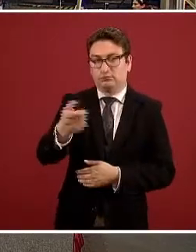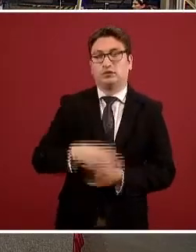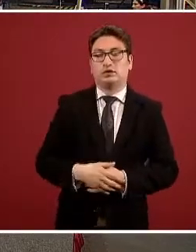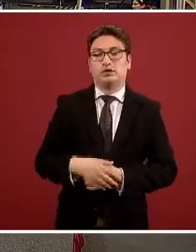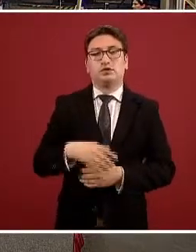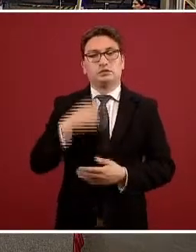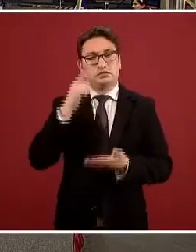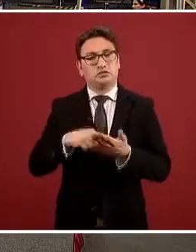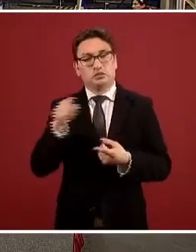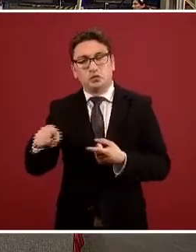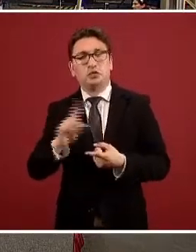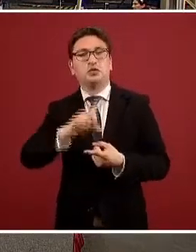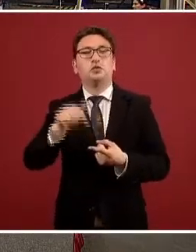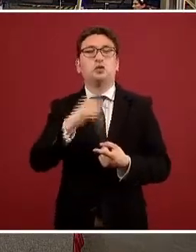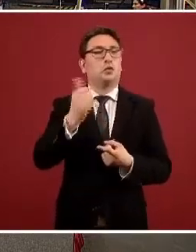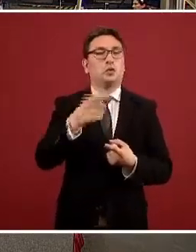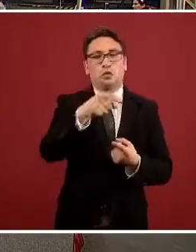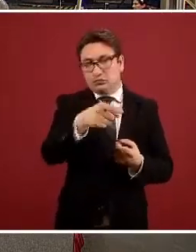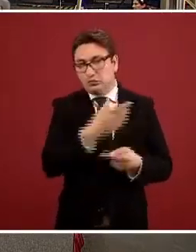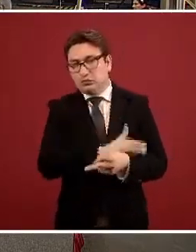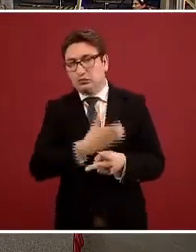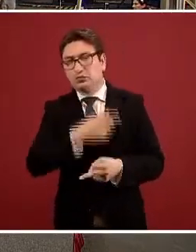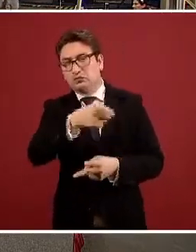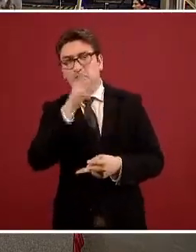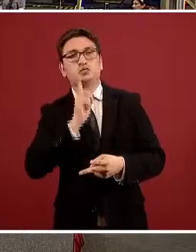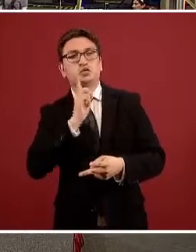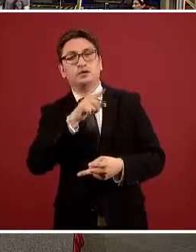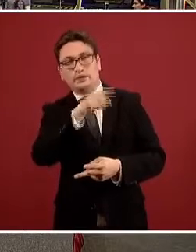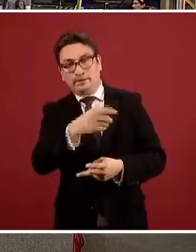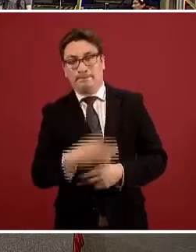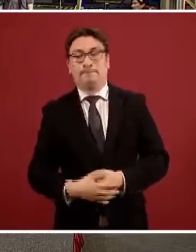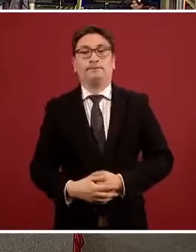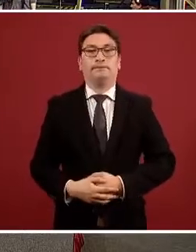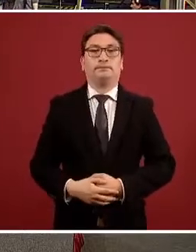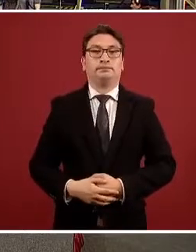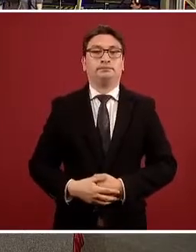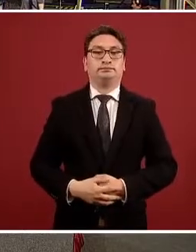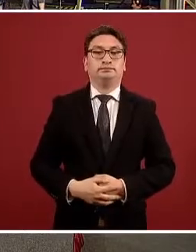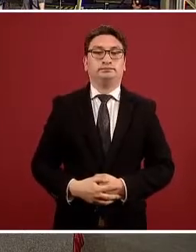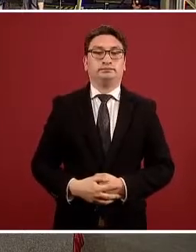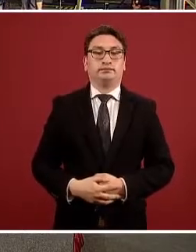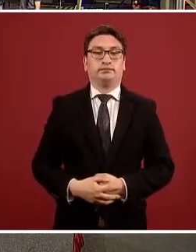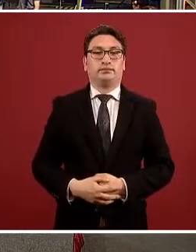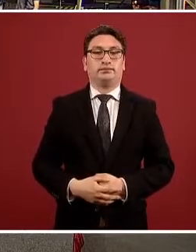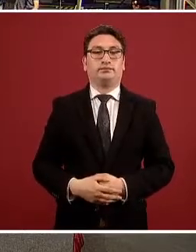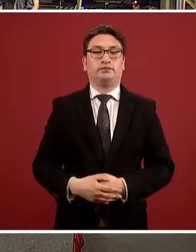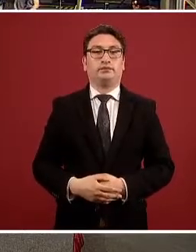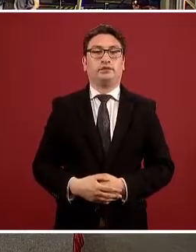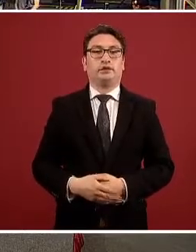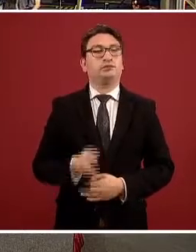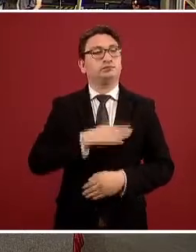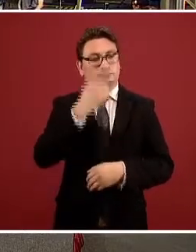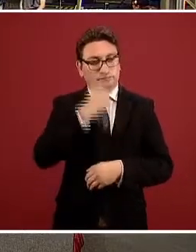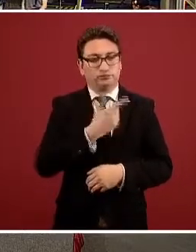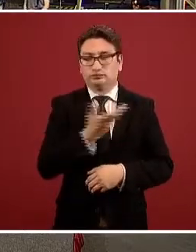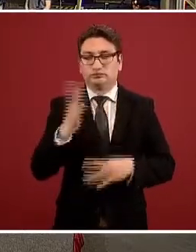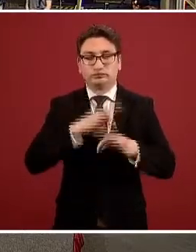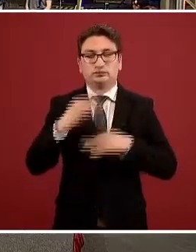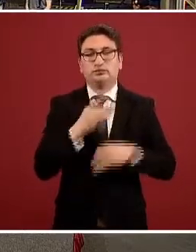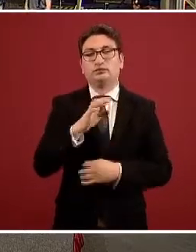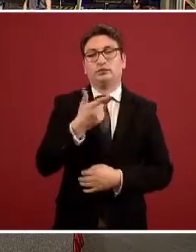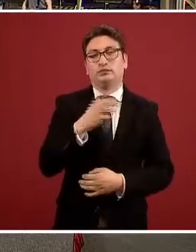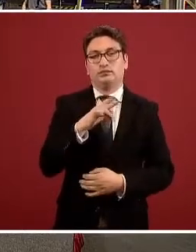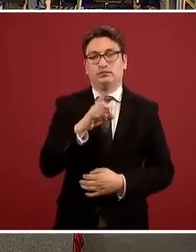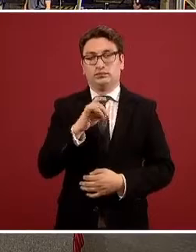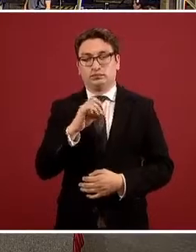yo creo que nos da tiempo de una última pregunta a la compañera de allá que nunca ha hablado. Buenas noches a todos, soy Gerardo Suárez, reportero en el